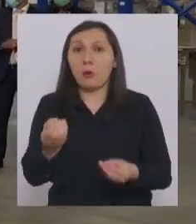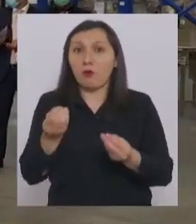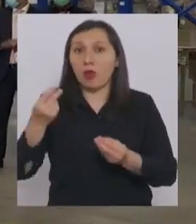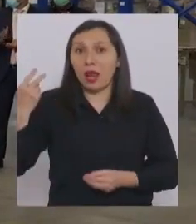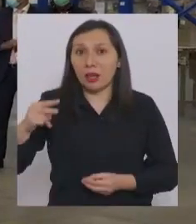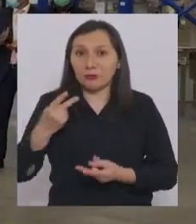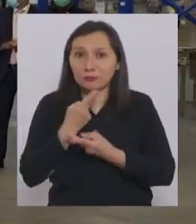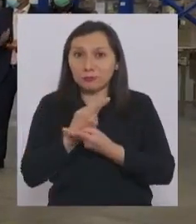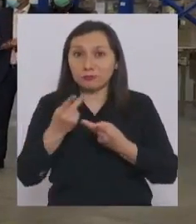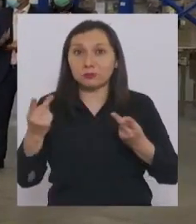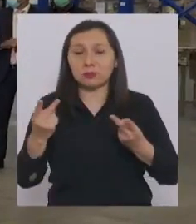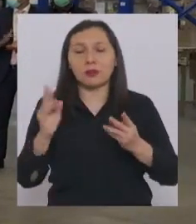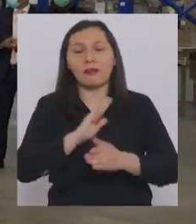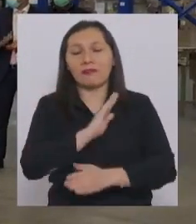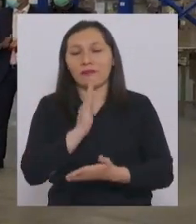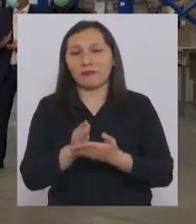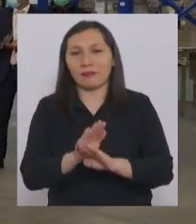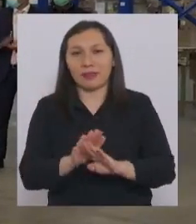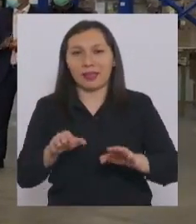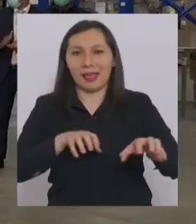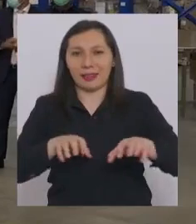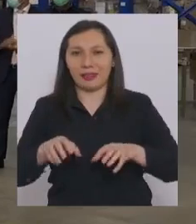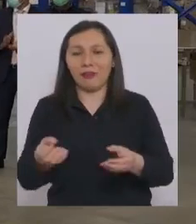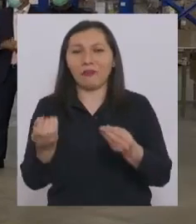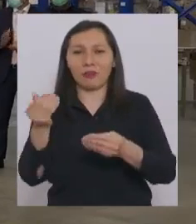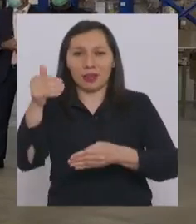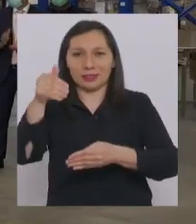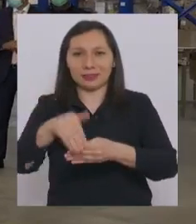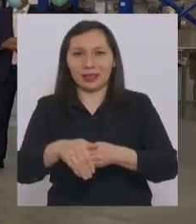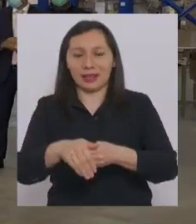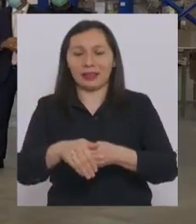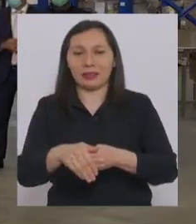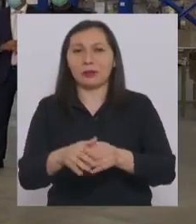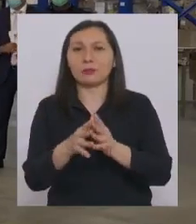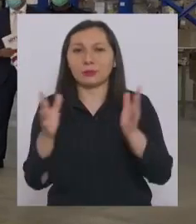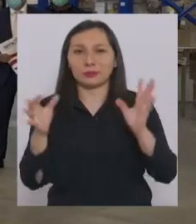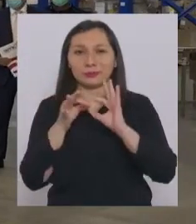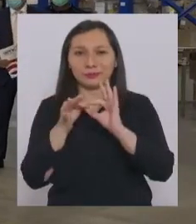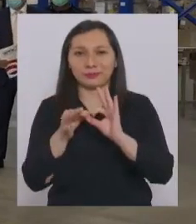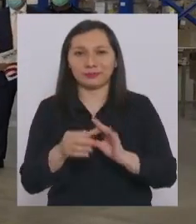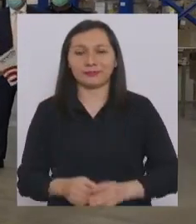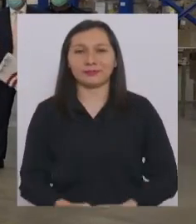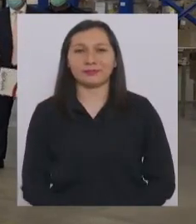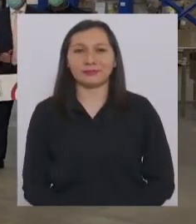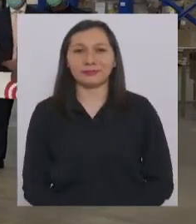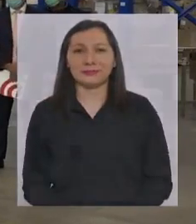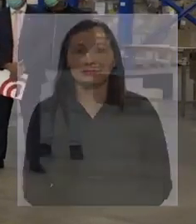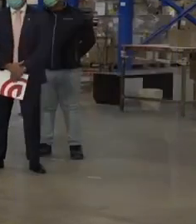noticia finalizamos esta actividad. Buenas tardes y muchas gracias.